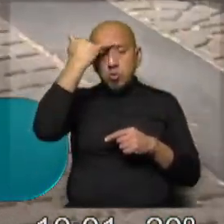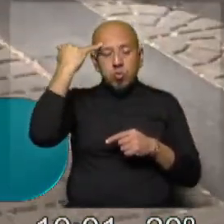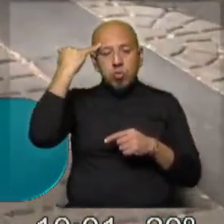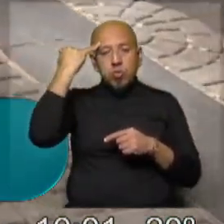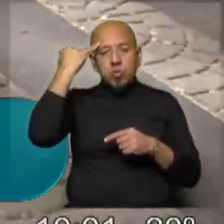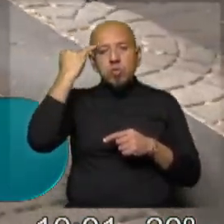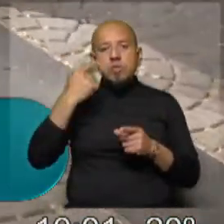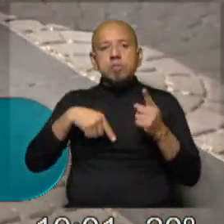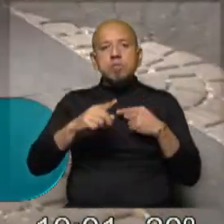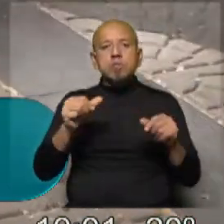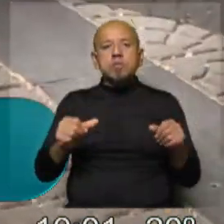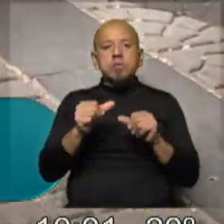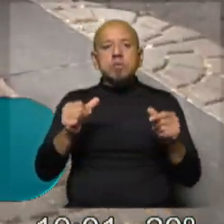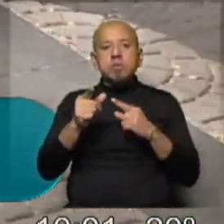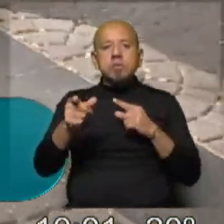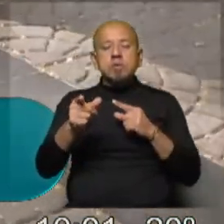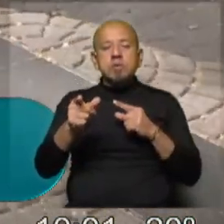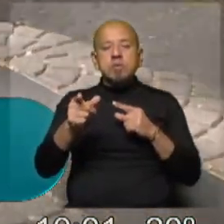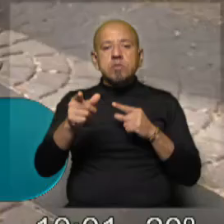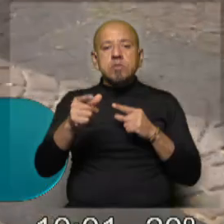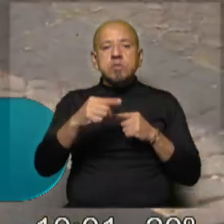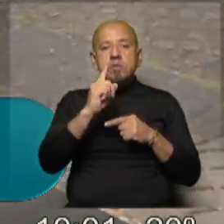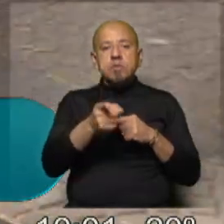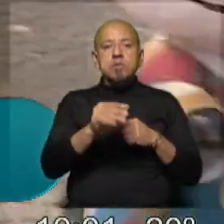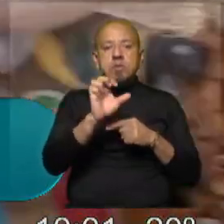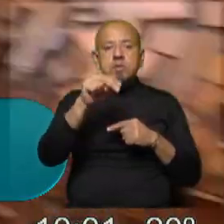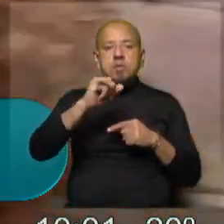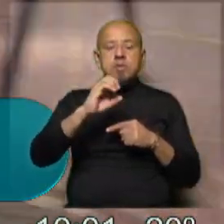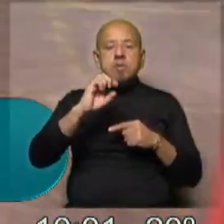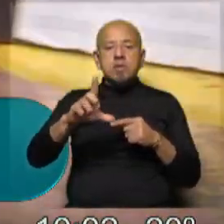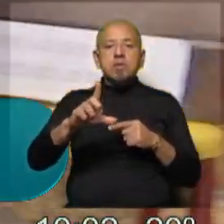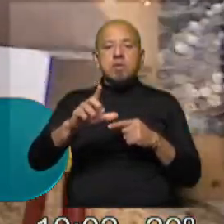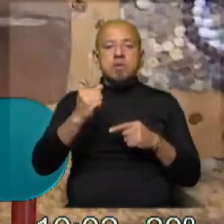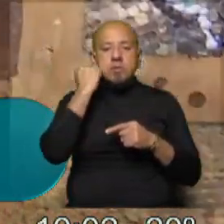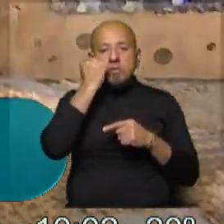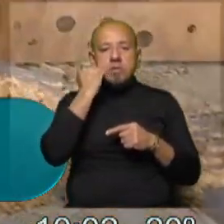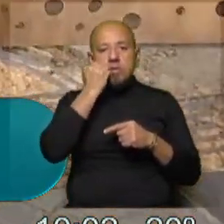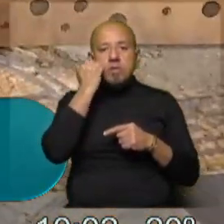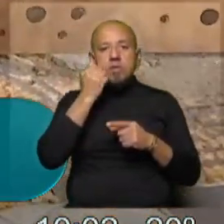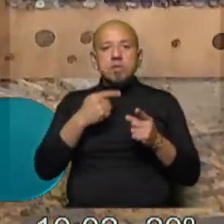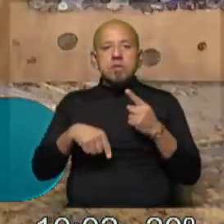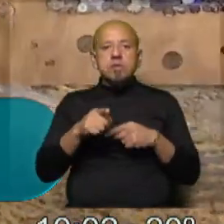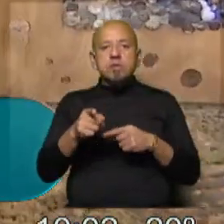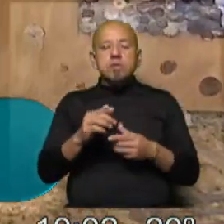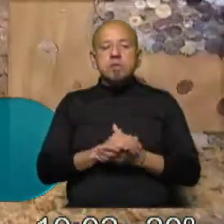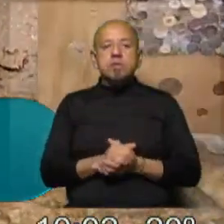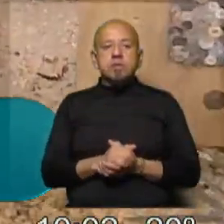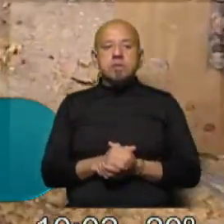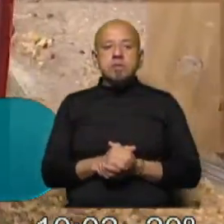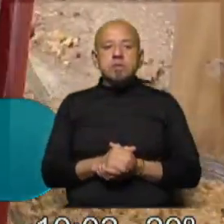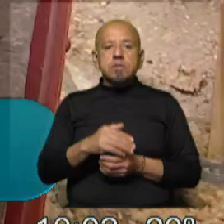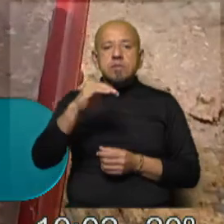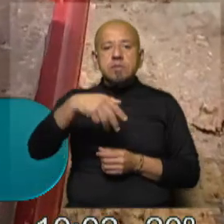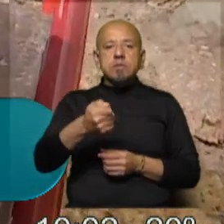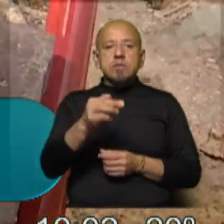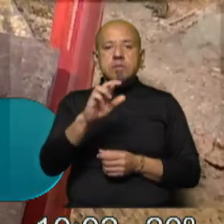rubio, pero nosotros hicimos el geniol negro, nos pareció, ¿no? Porque también con las facciones, hecho todo en mármol, todo esto está